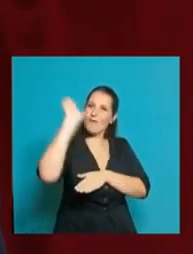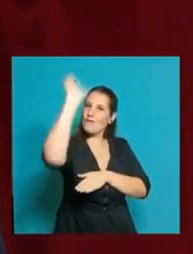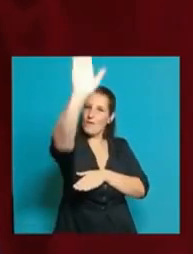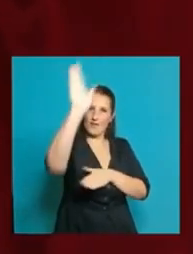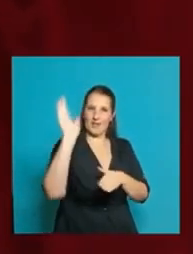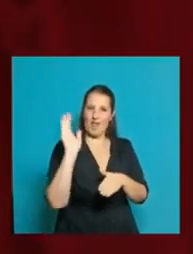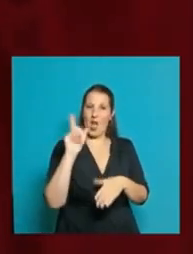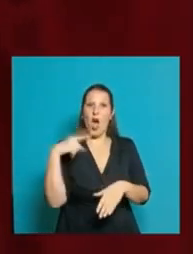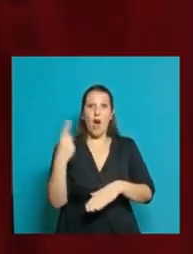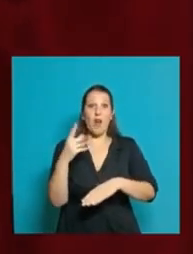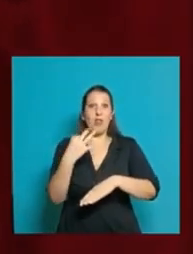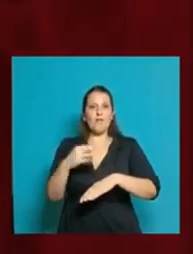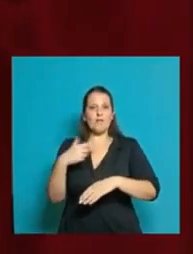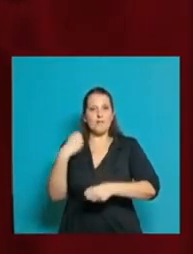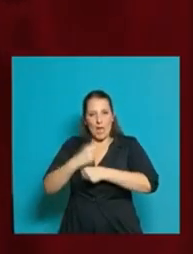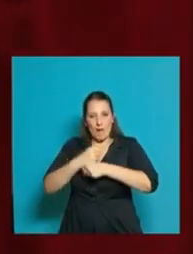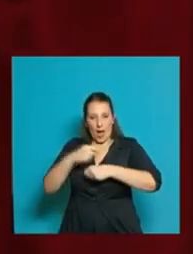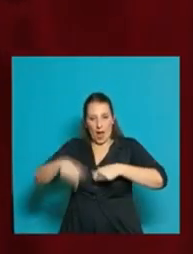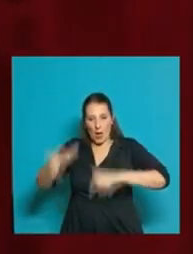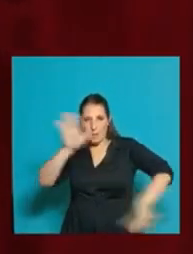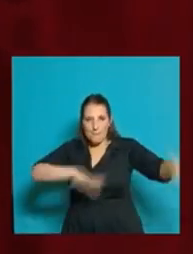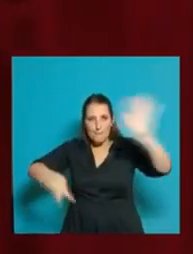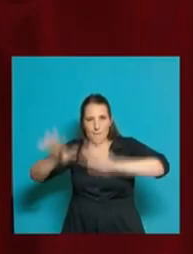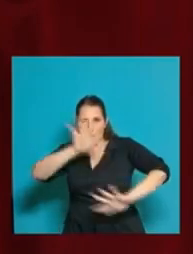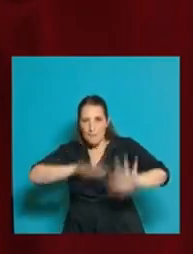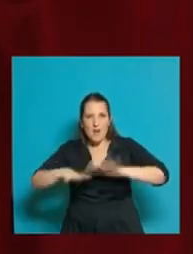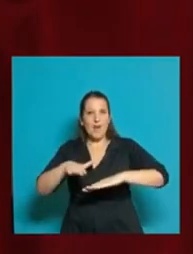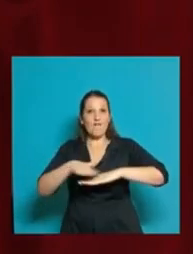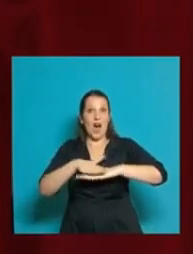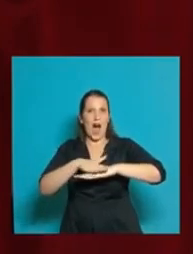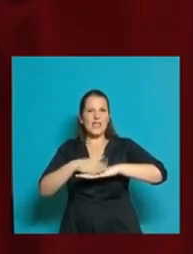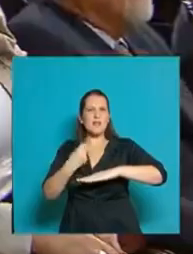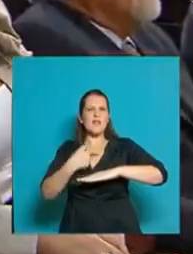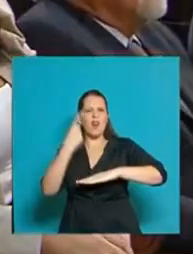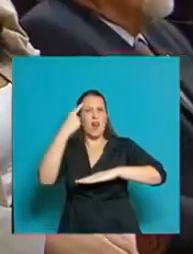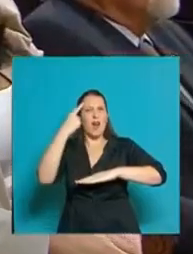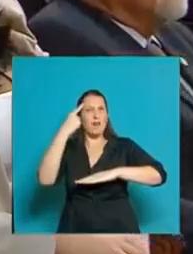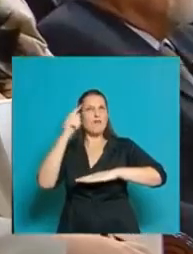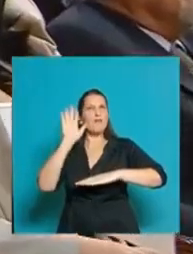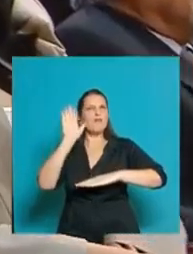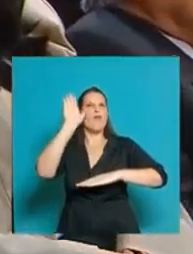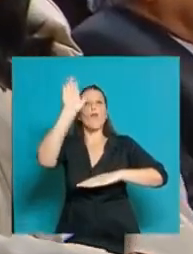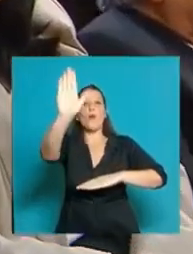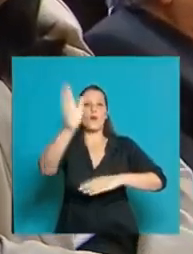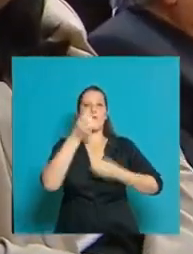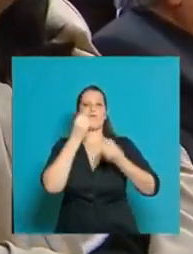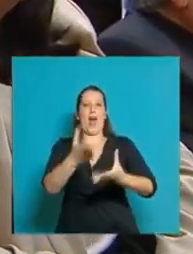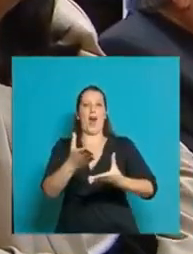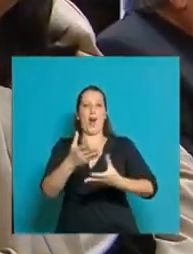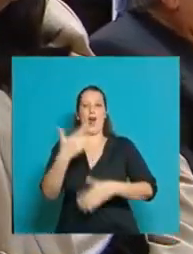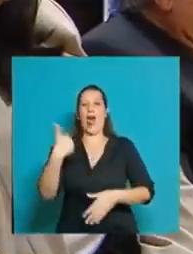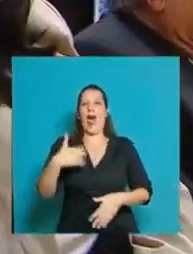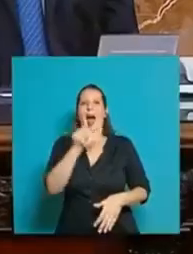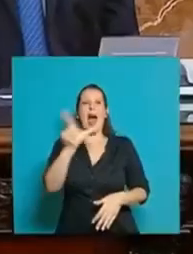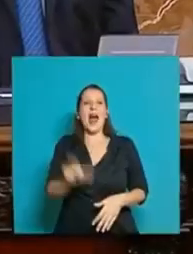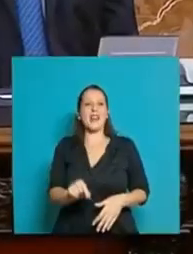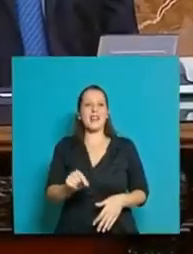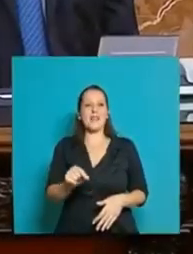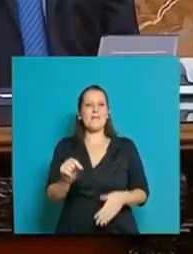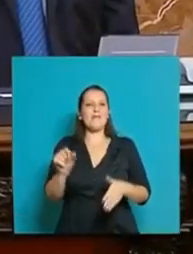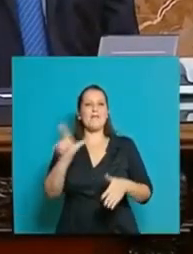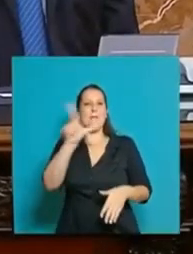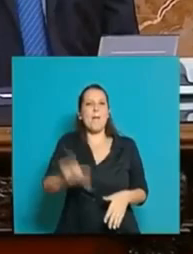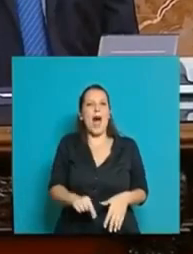Son las bases que nos permiten pararnos con firmeza y construir el futuro. La base del país que queremos disfrutar